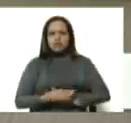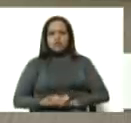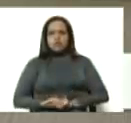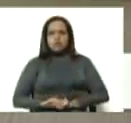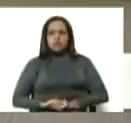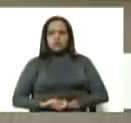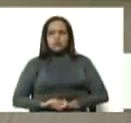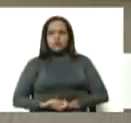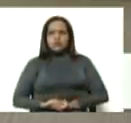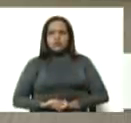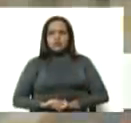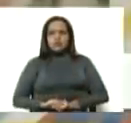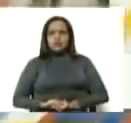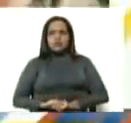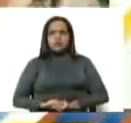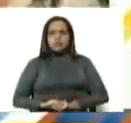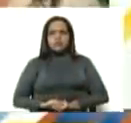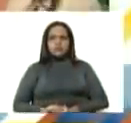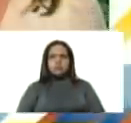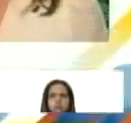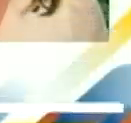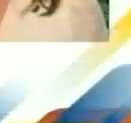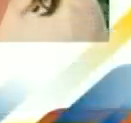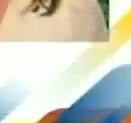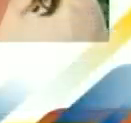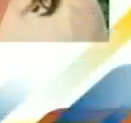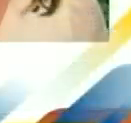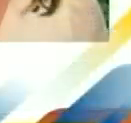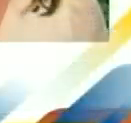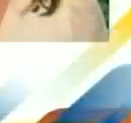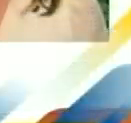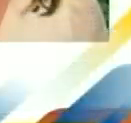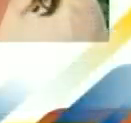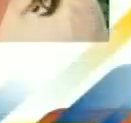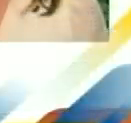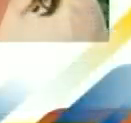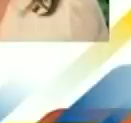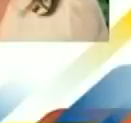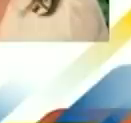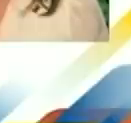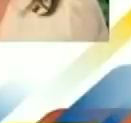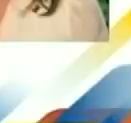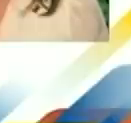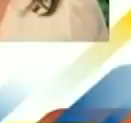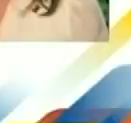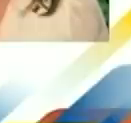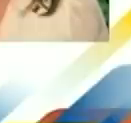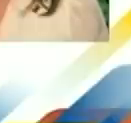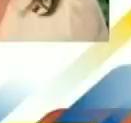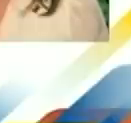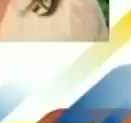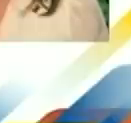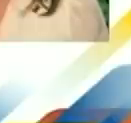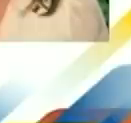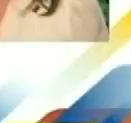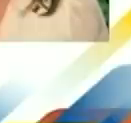Tiene nacionalidad estadounidense. Entre el año 2009 y el año 2010 trabajó en Colombia con